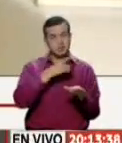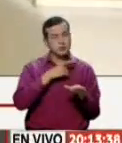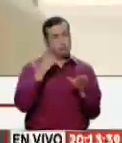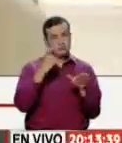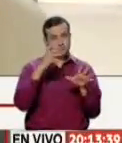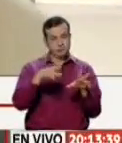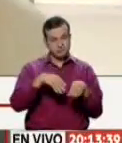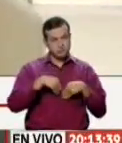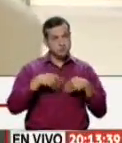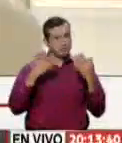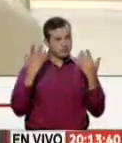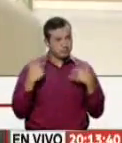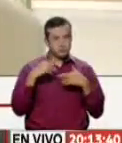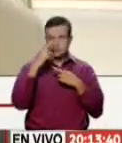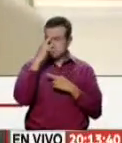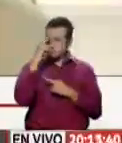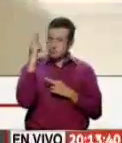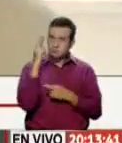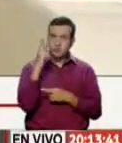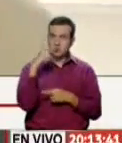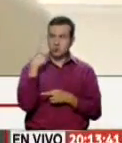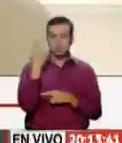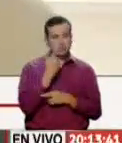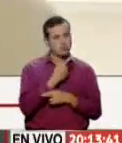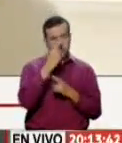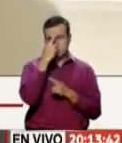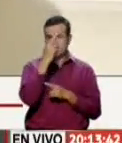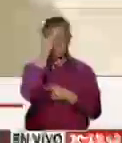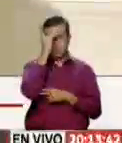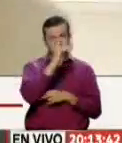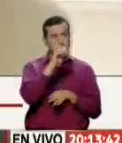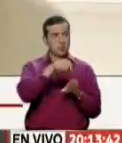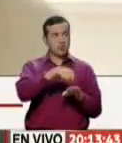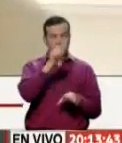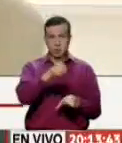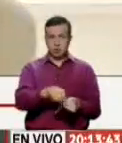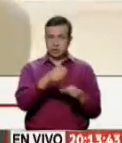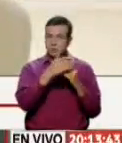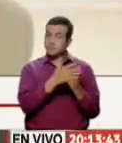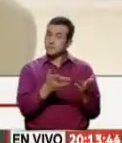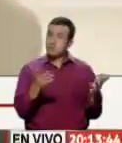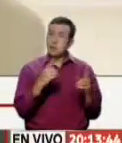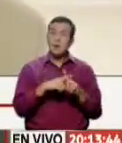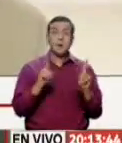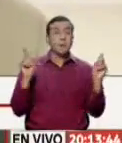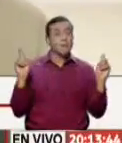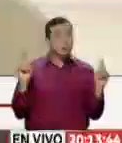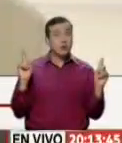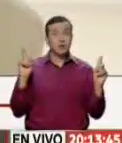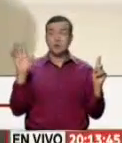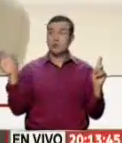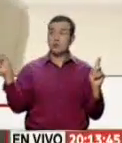cumplen. En eso tenemos que estar claros, somos respetuosos de la decisión de los jueces. Pero cuando nos llamen a apelación, pues